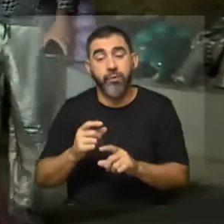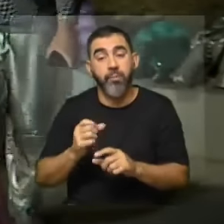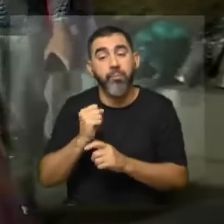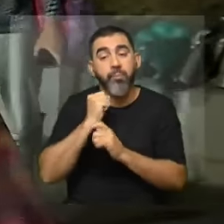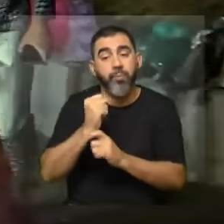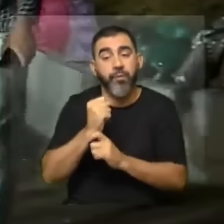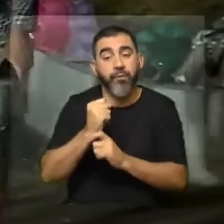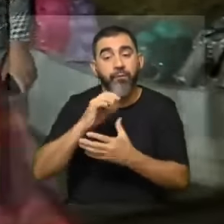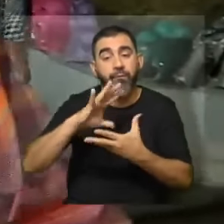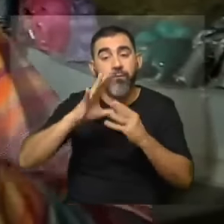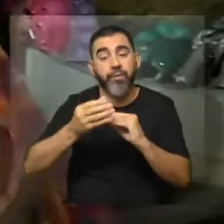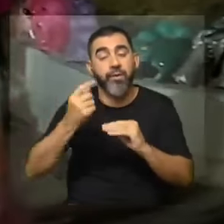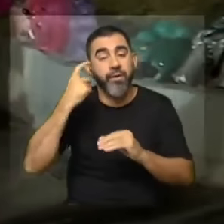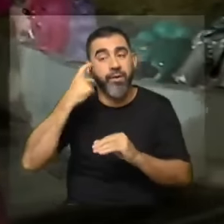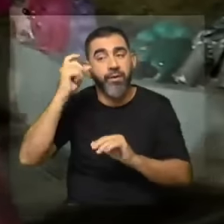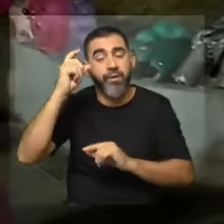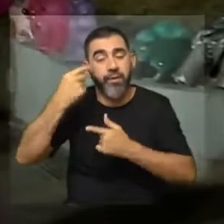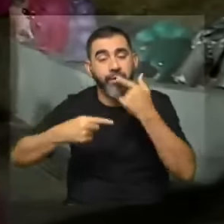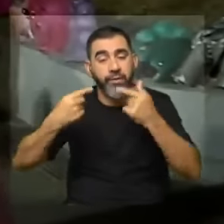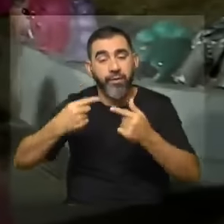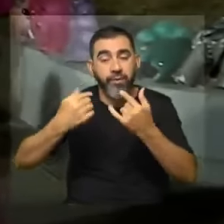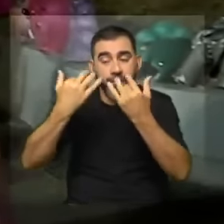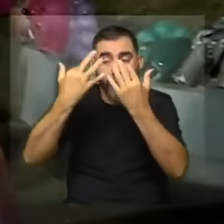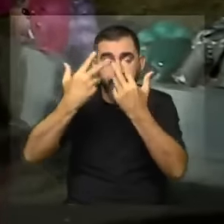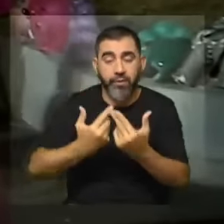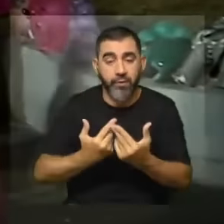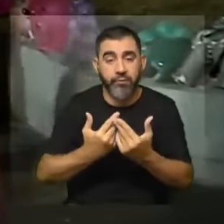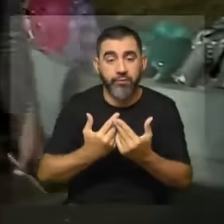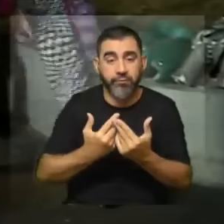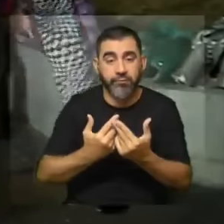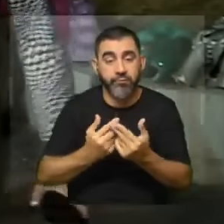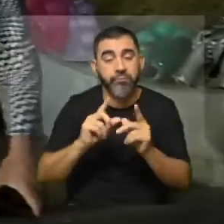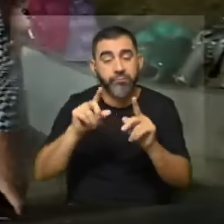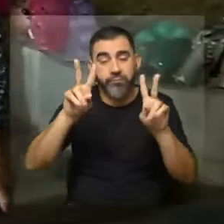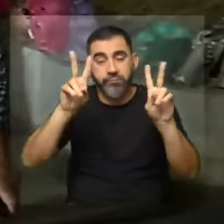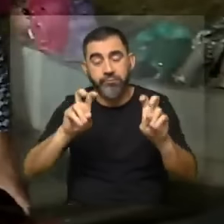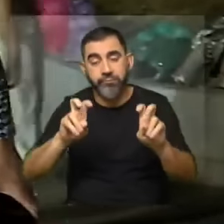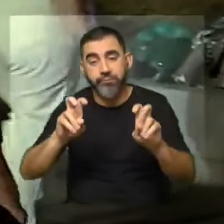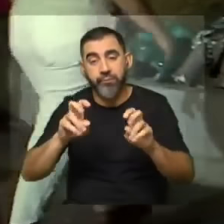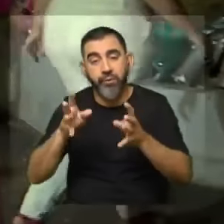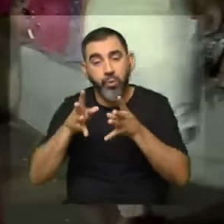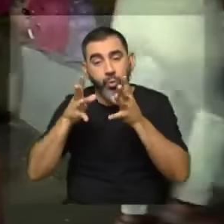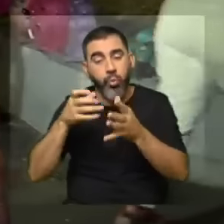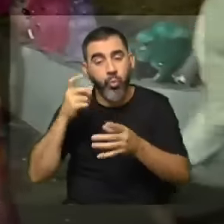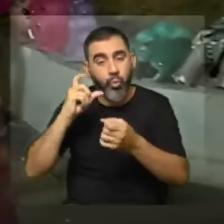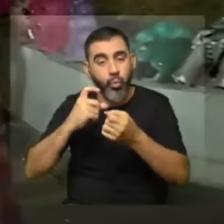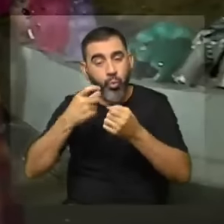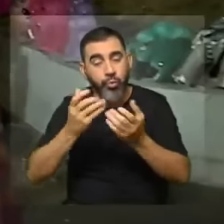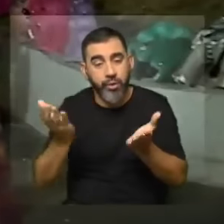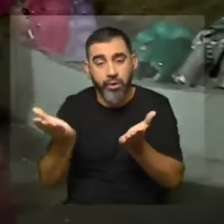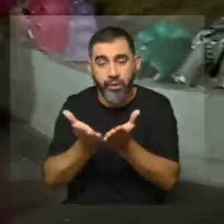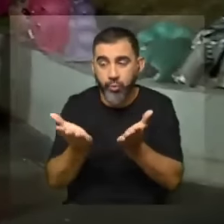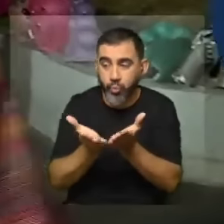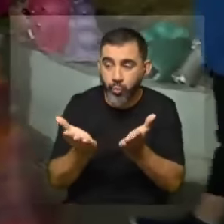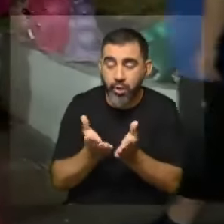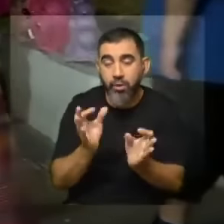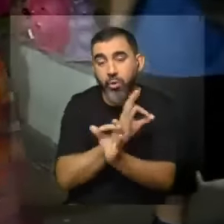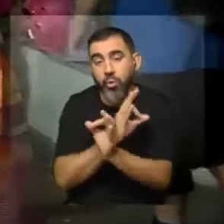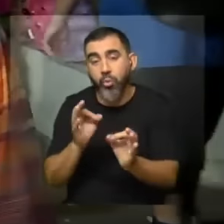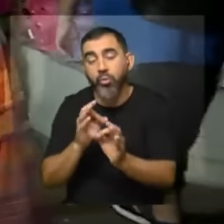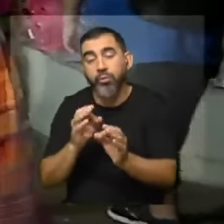como ideas que estructuran el espectáculo se basan mucho en luchas sindicales contra estudiantes o bueno en el